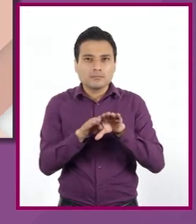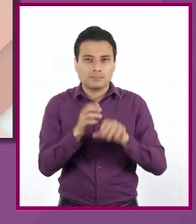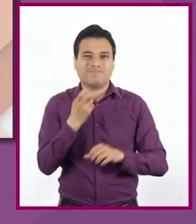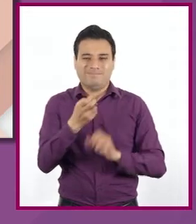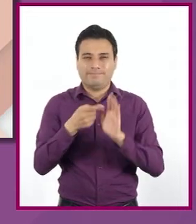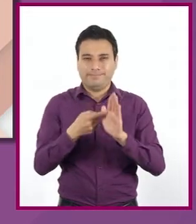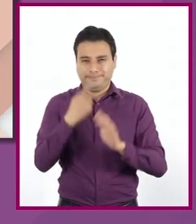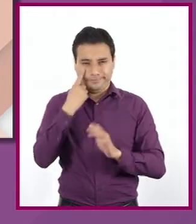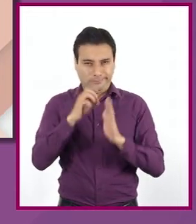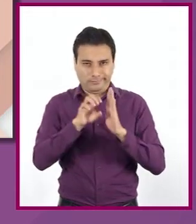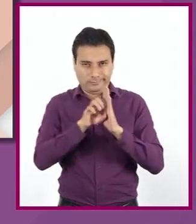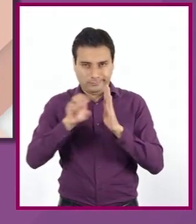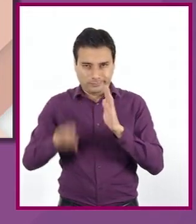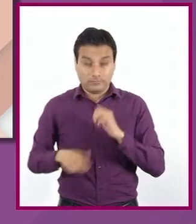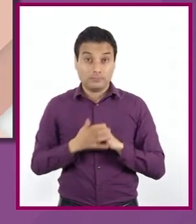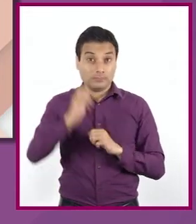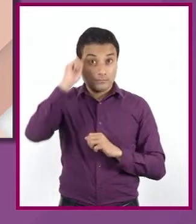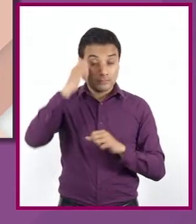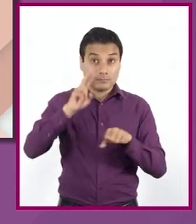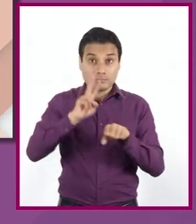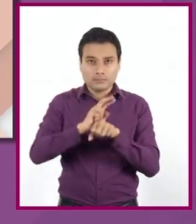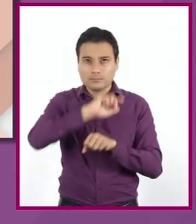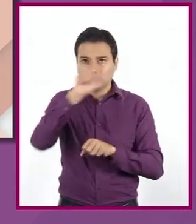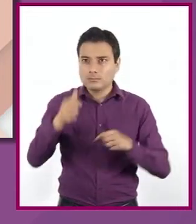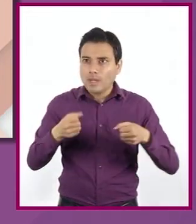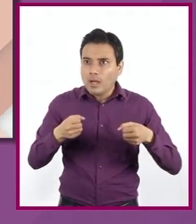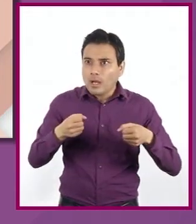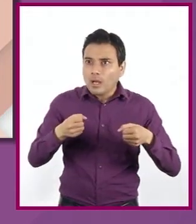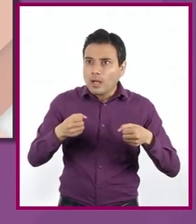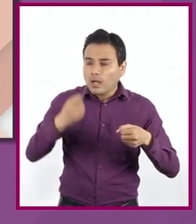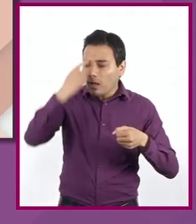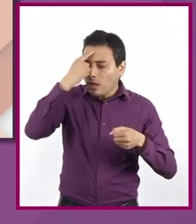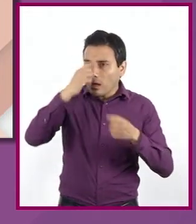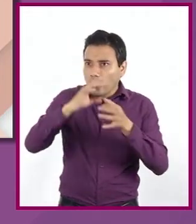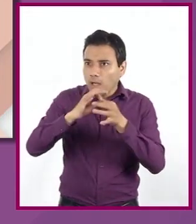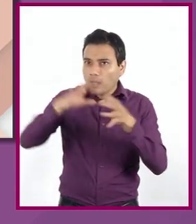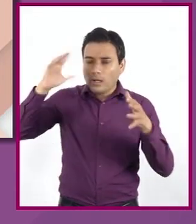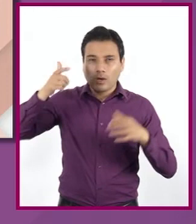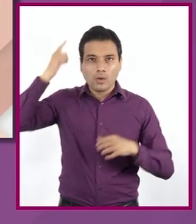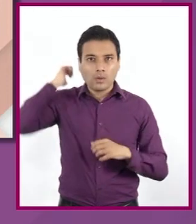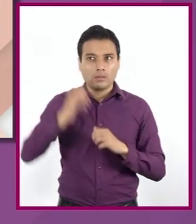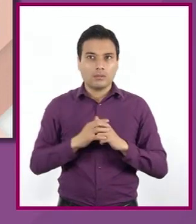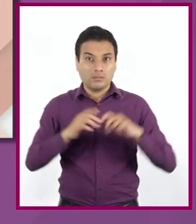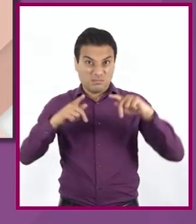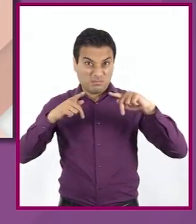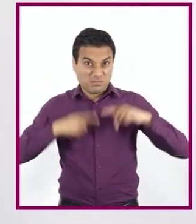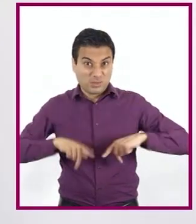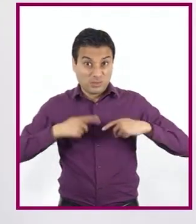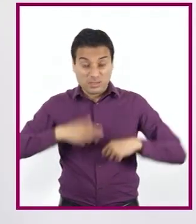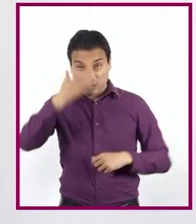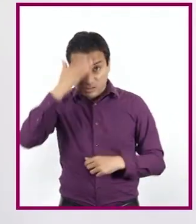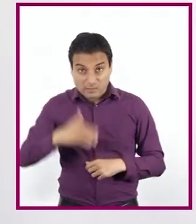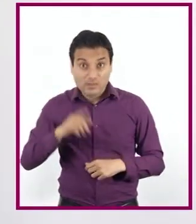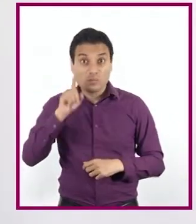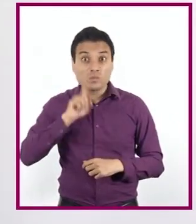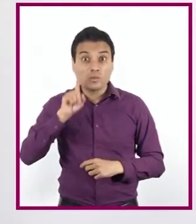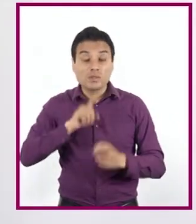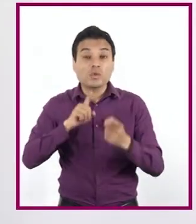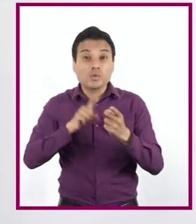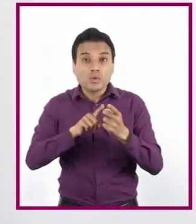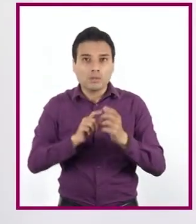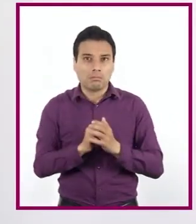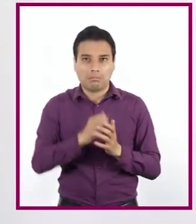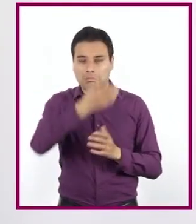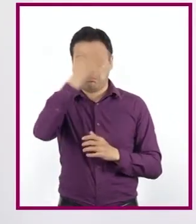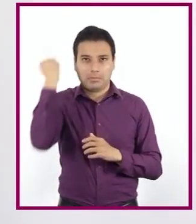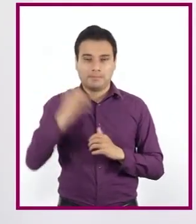Por ejemplo, el carcelero enloquece. Nadie volvió a saber de la mulata. En este momento de